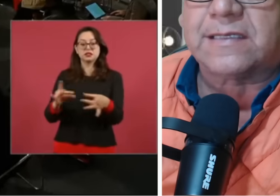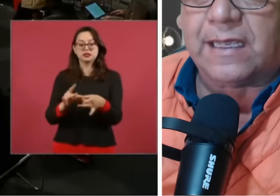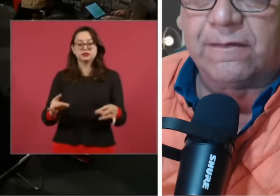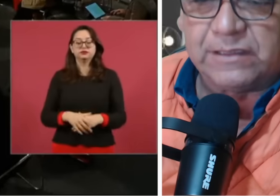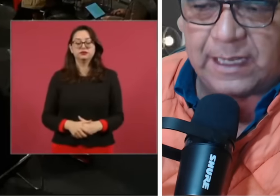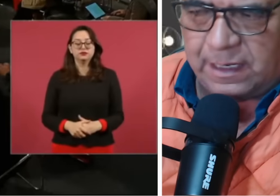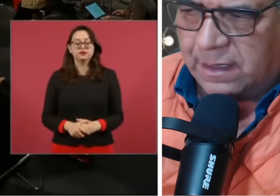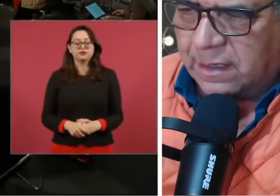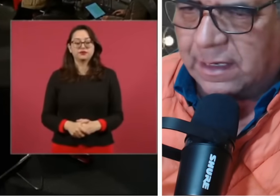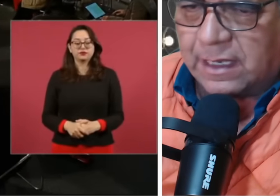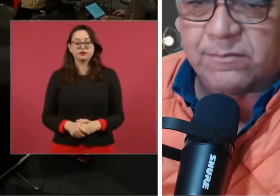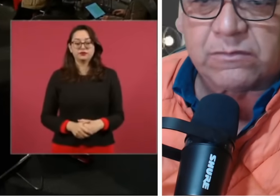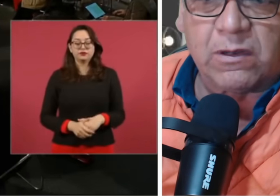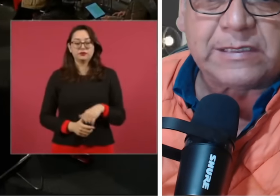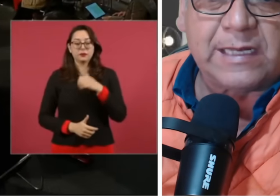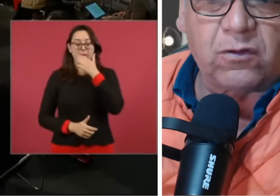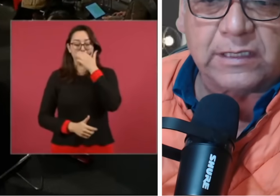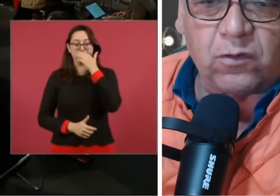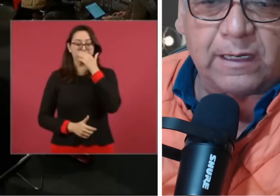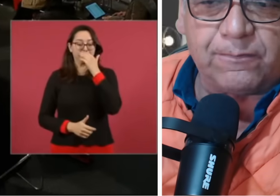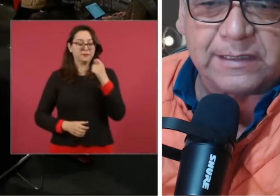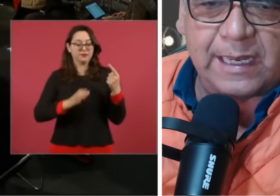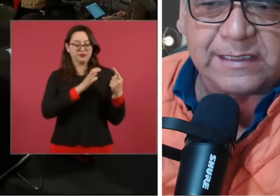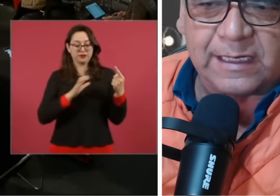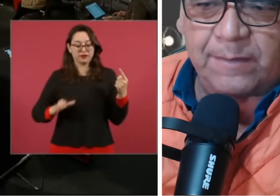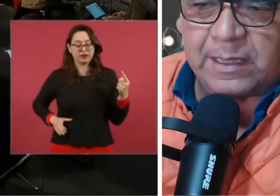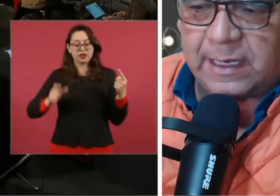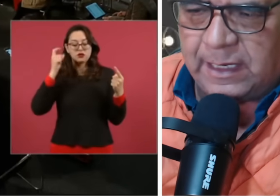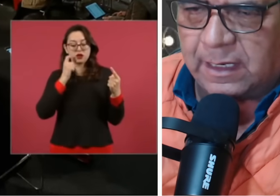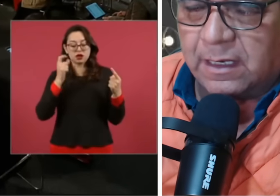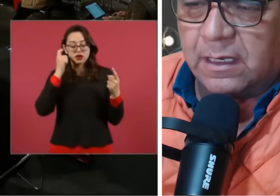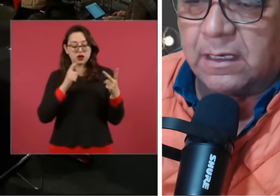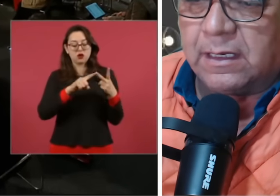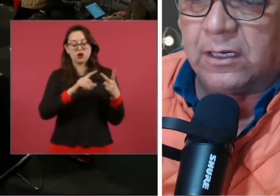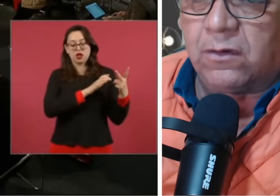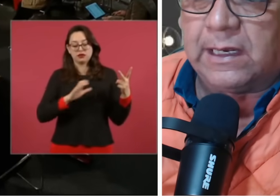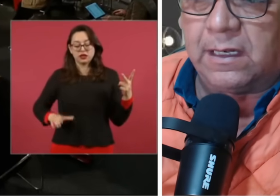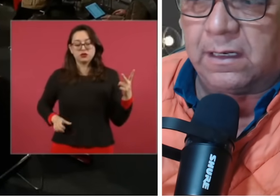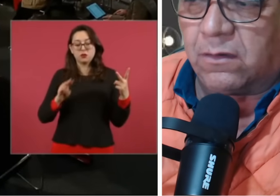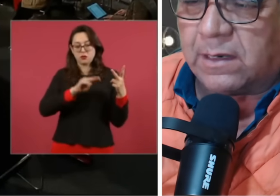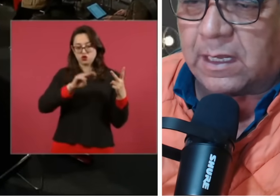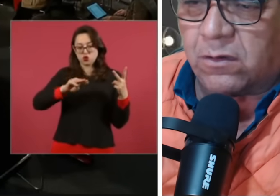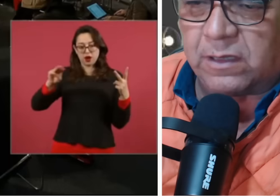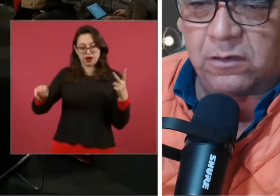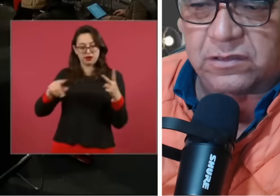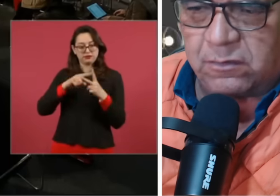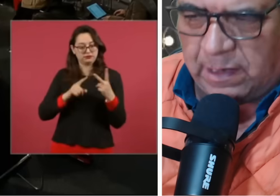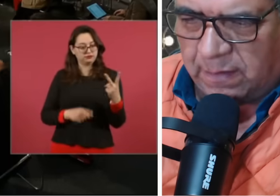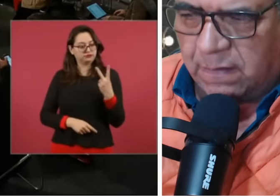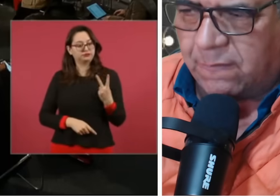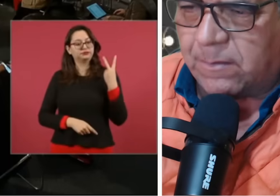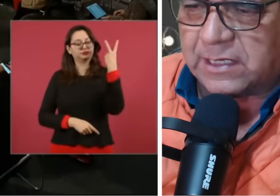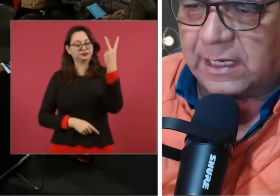se saque al fiscal. Es más, fue más lejos. Dijo que el fiscal es el que manda ahí y no el gobernador Diego